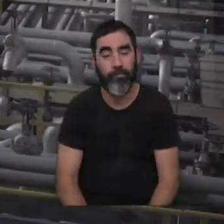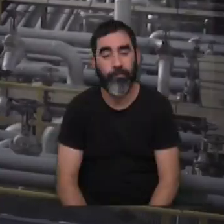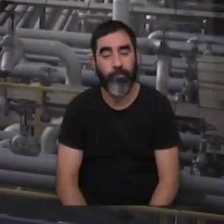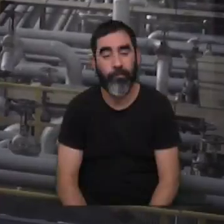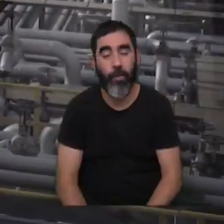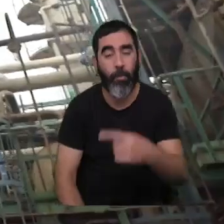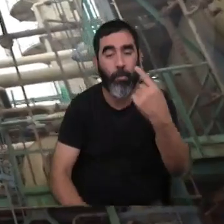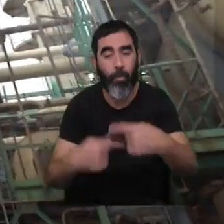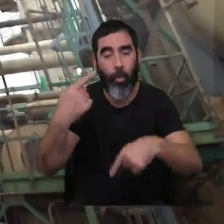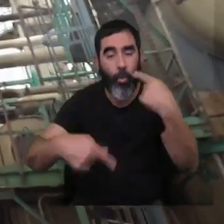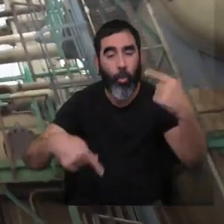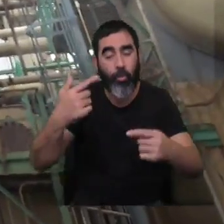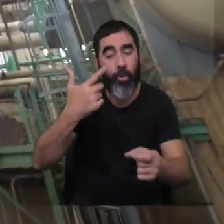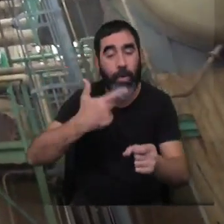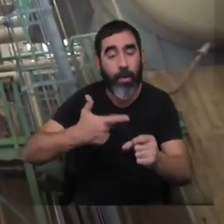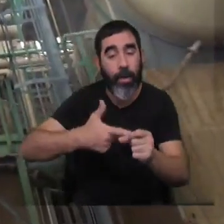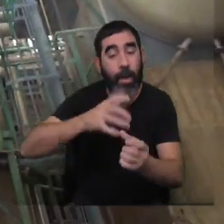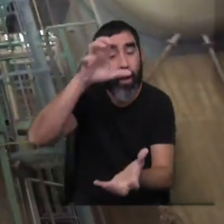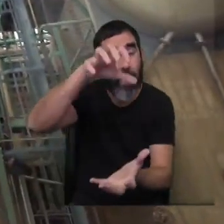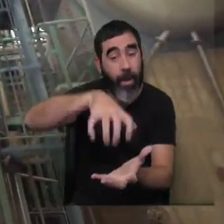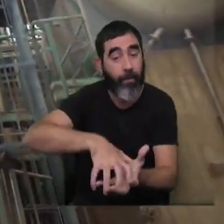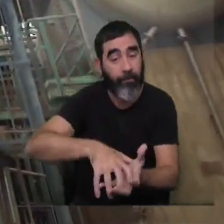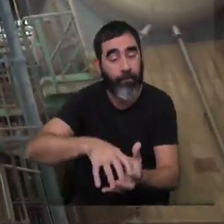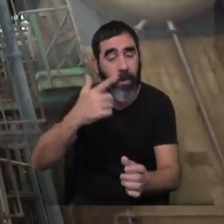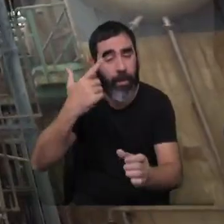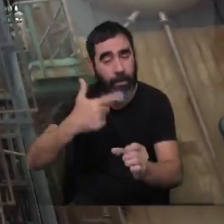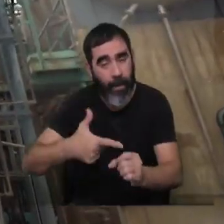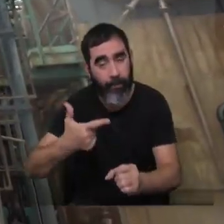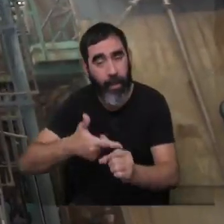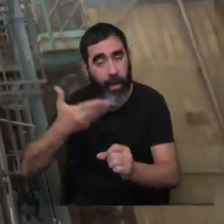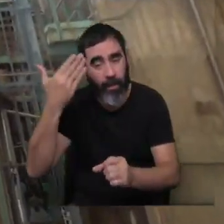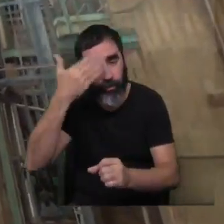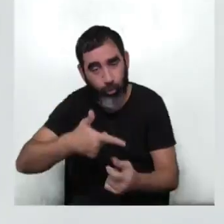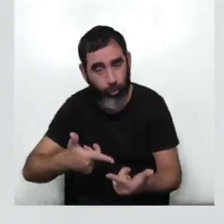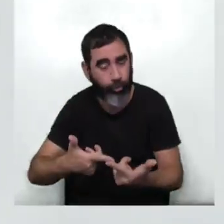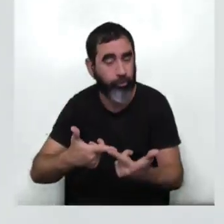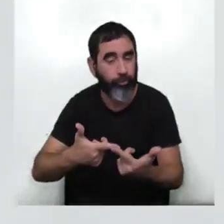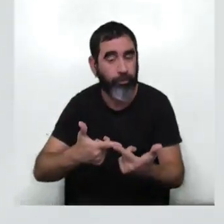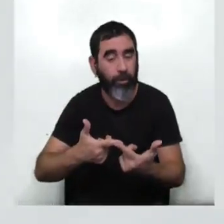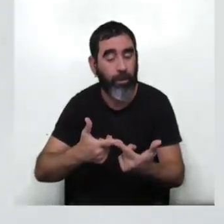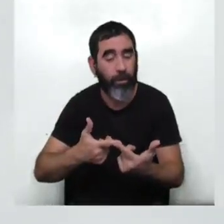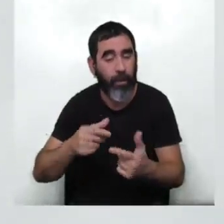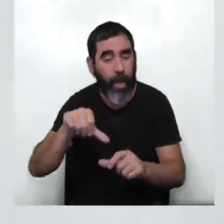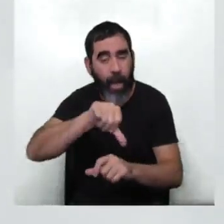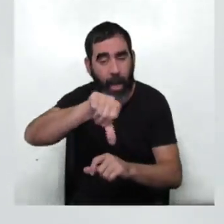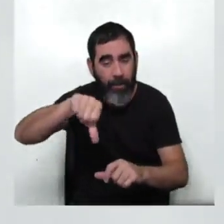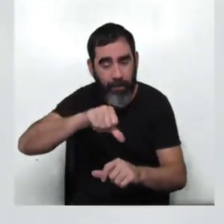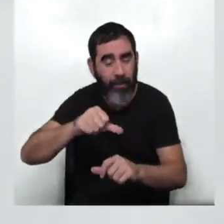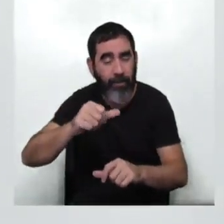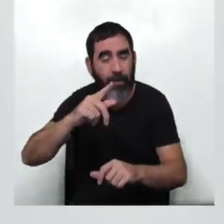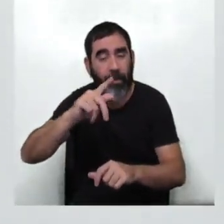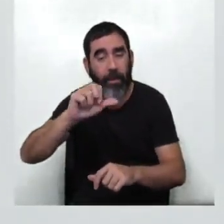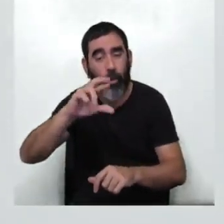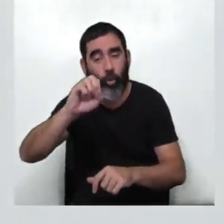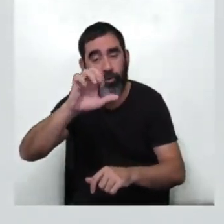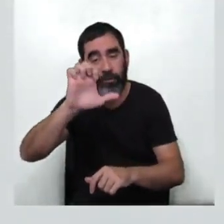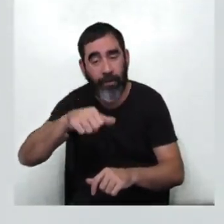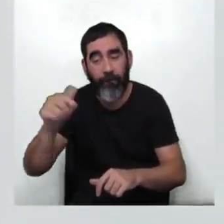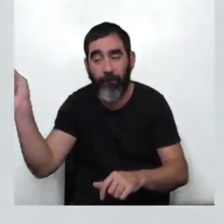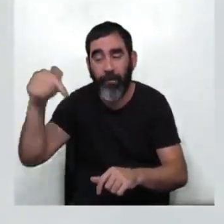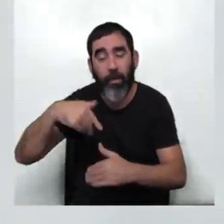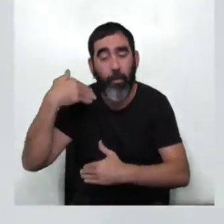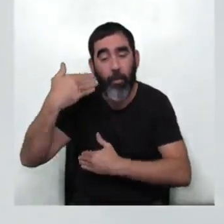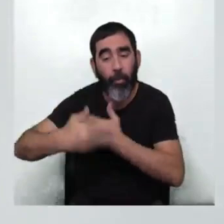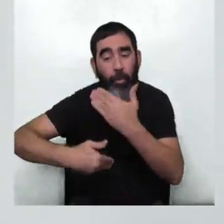Productos que tenemos en una estación de servicio, que es la nafta, el gasoil, los lubricantes, el queroseno, provienen del proceso que